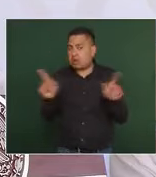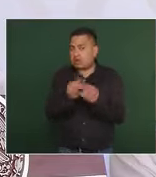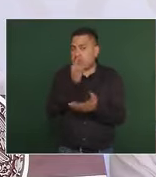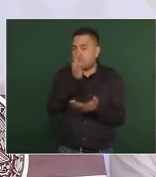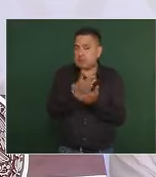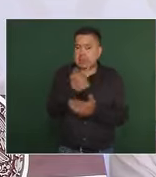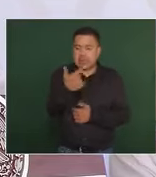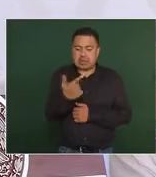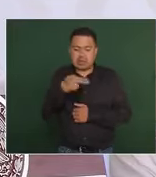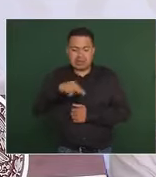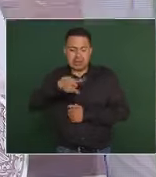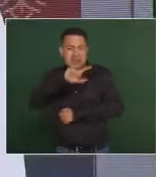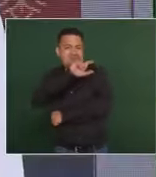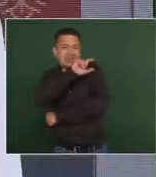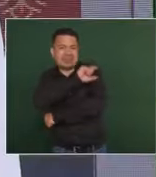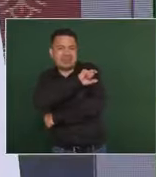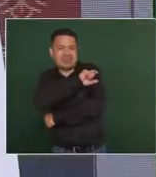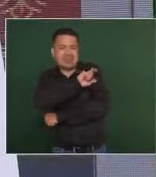Guardia Nacional